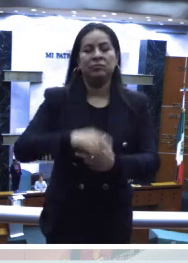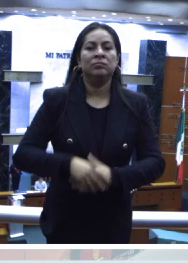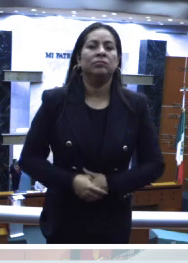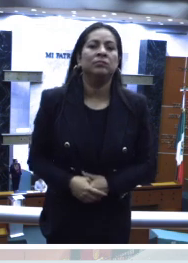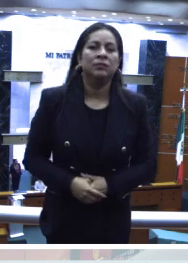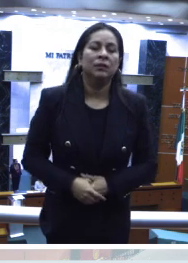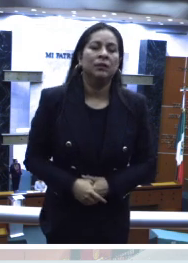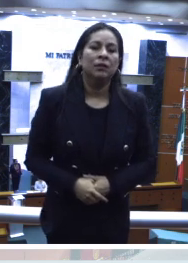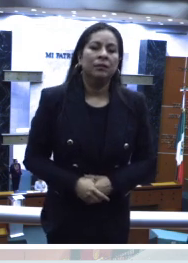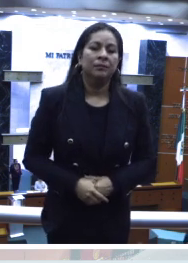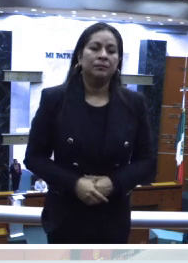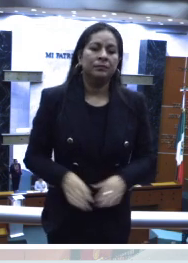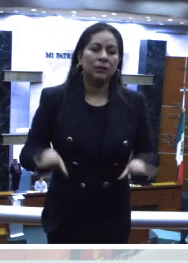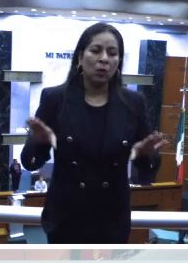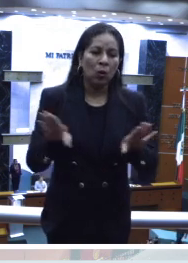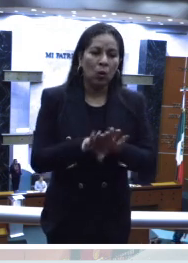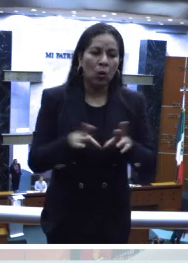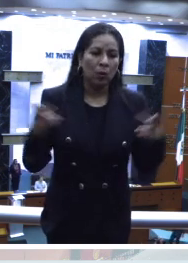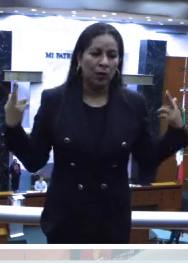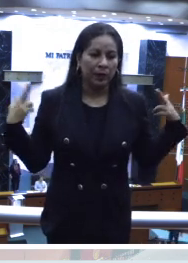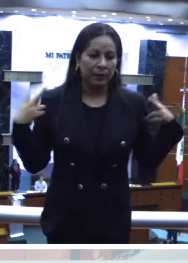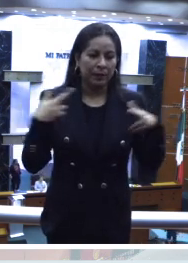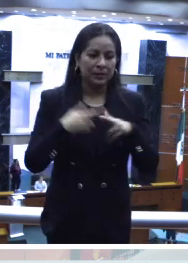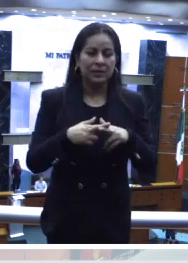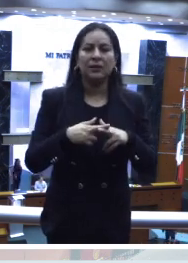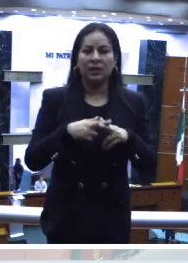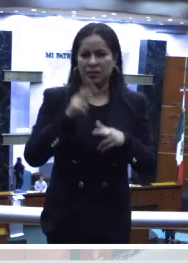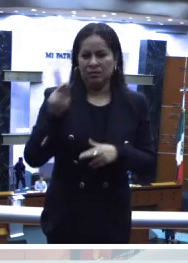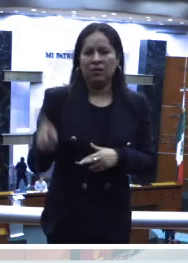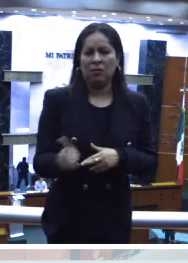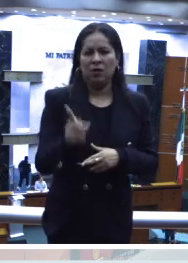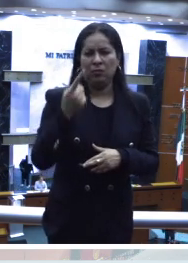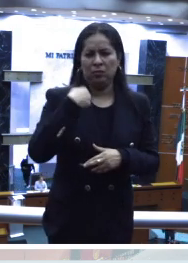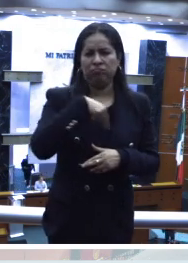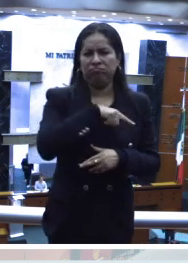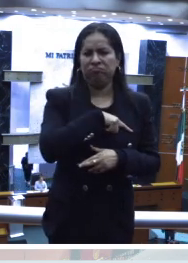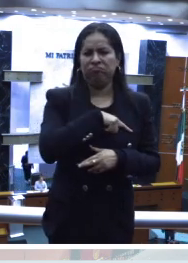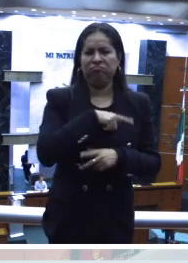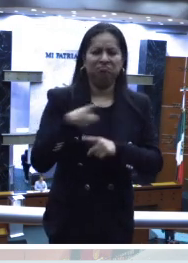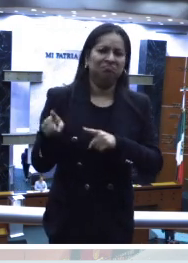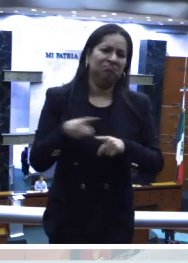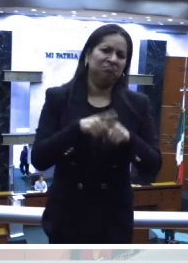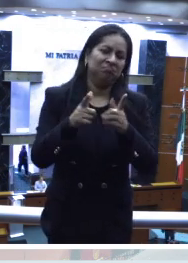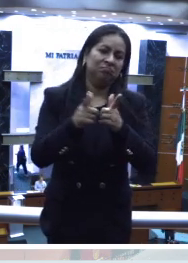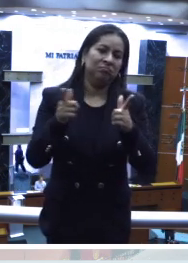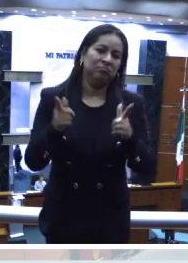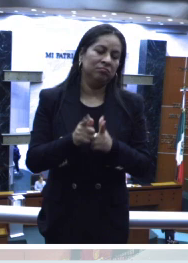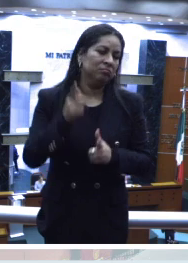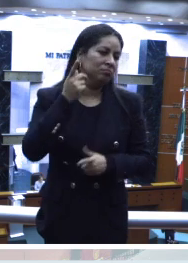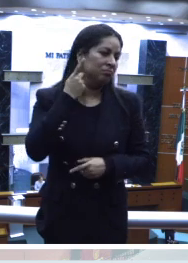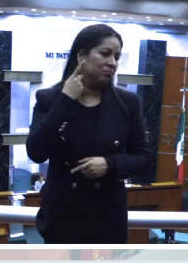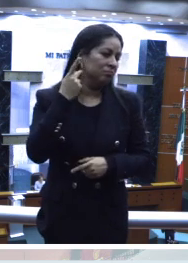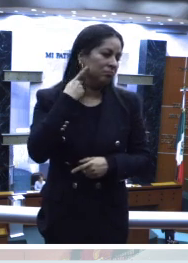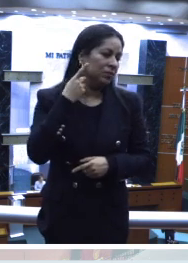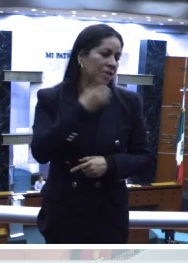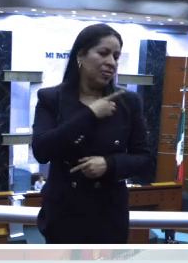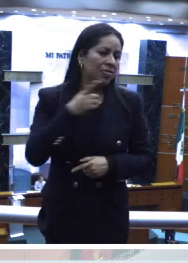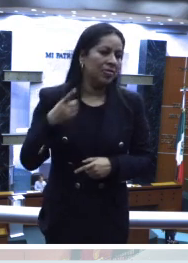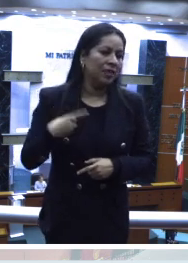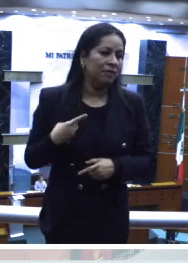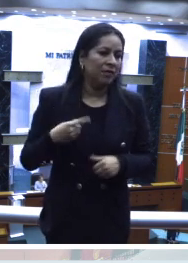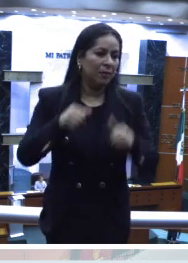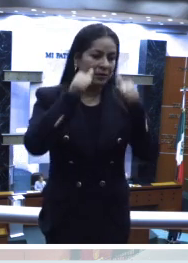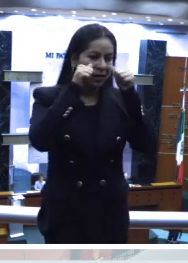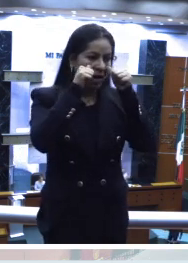meteorológicos como representantes populares de las diferentes fracciones políticas debemos estar